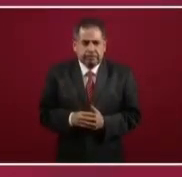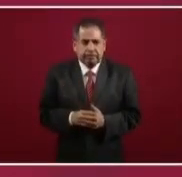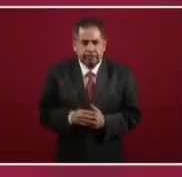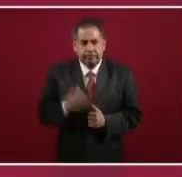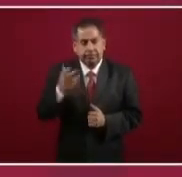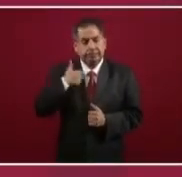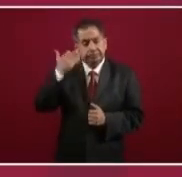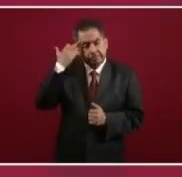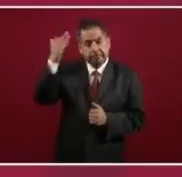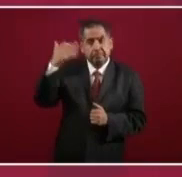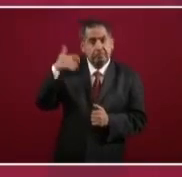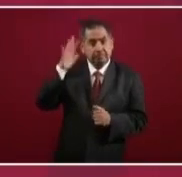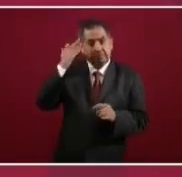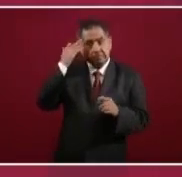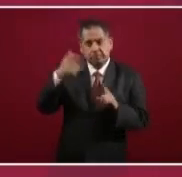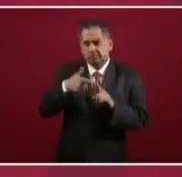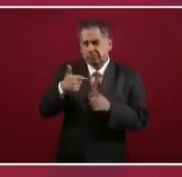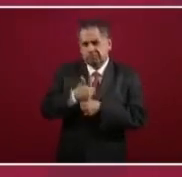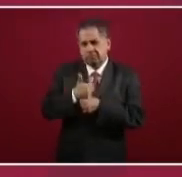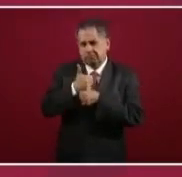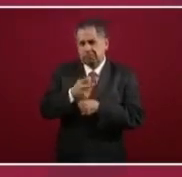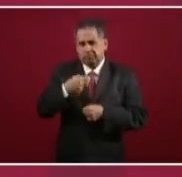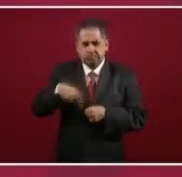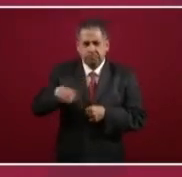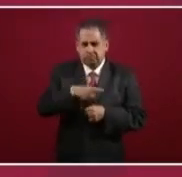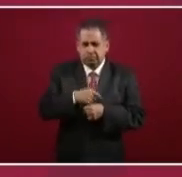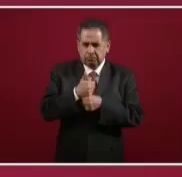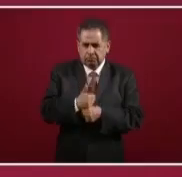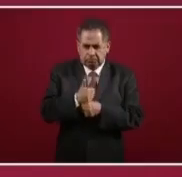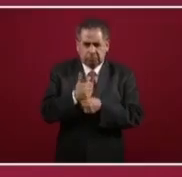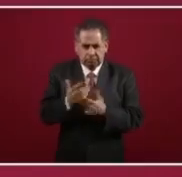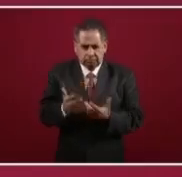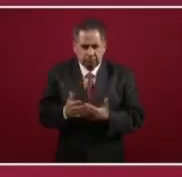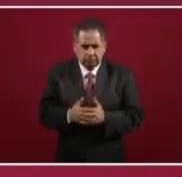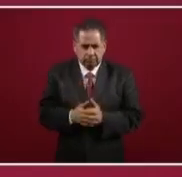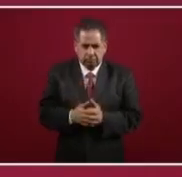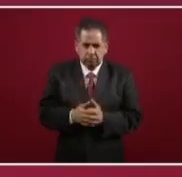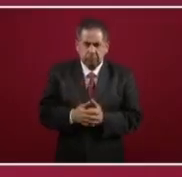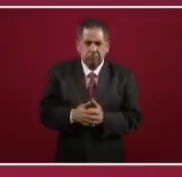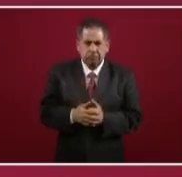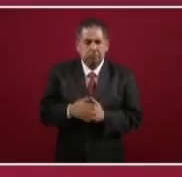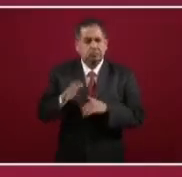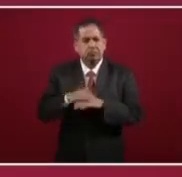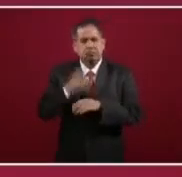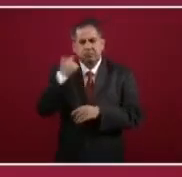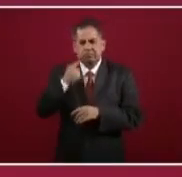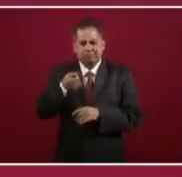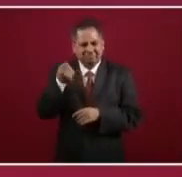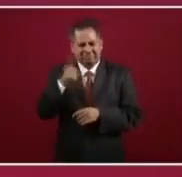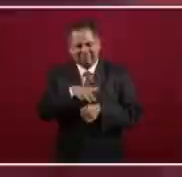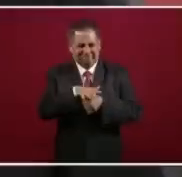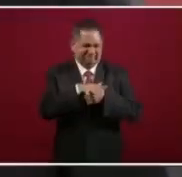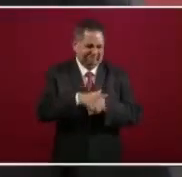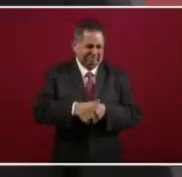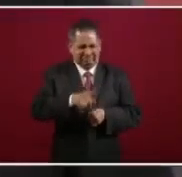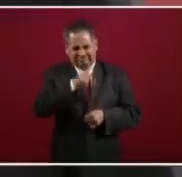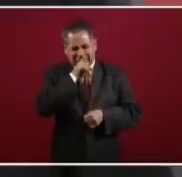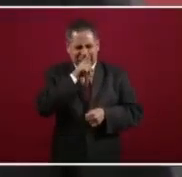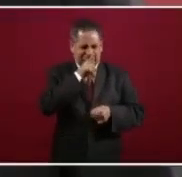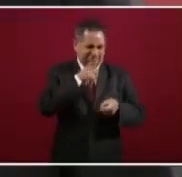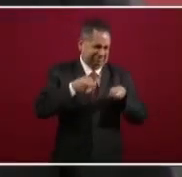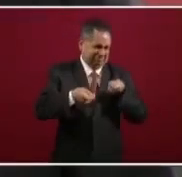en ese entonces se pareció este porque había un sometimiento completo